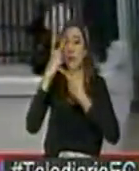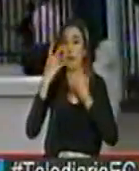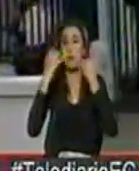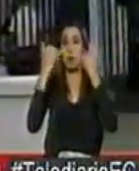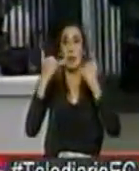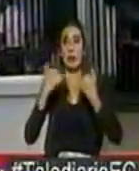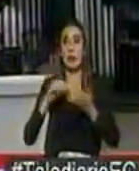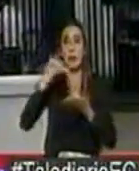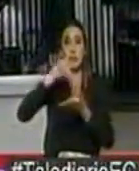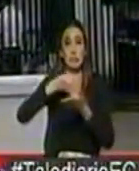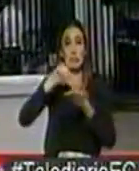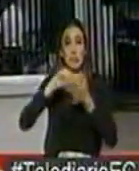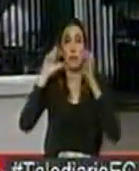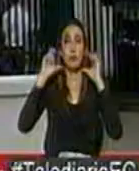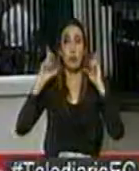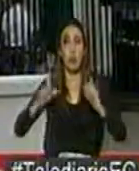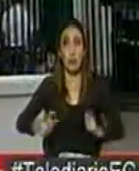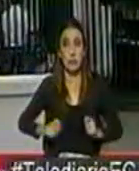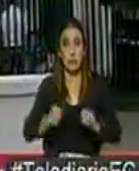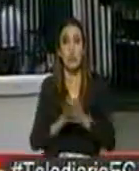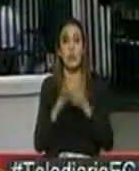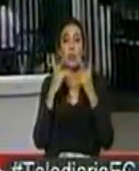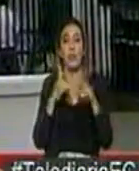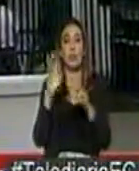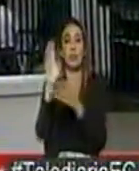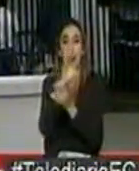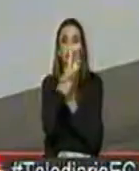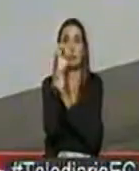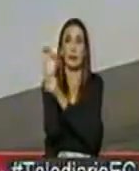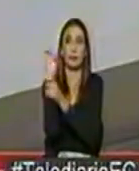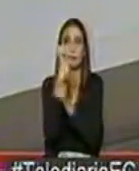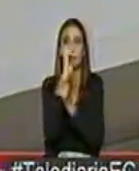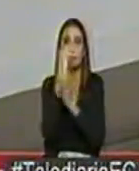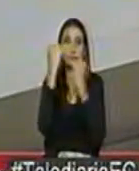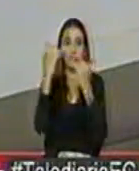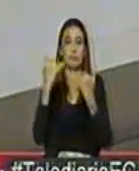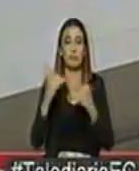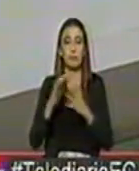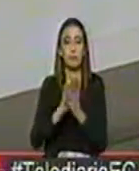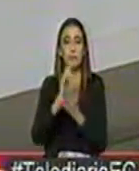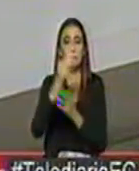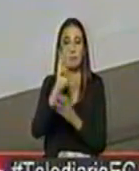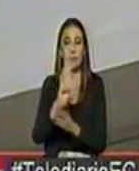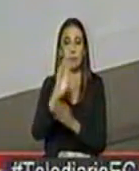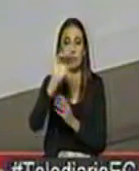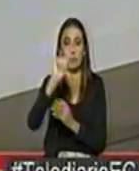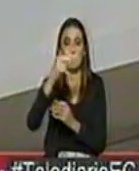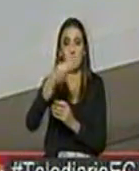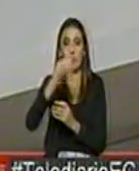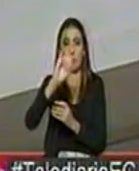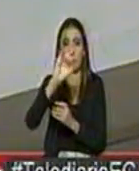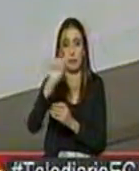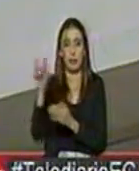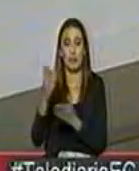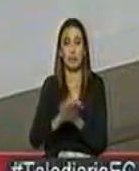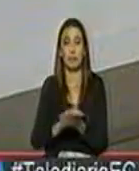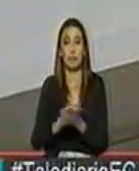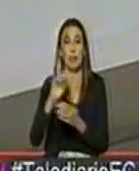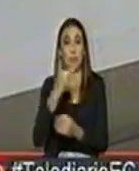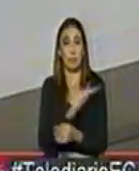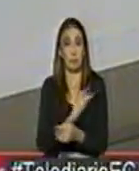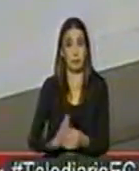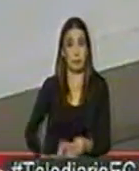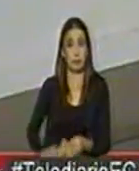Salud Materno-Infantil y de Emergencia Tipo C en esta ciudad, en Bahía de Caracas. Allí el segundo mandatario se refirió